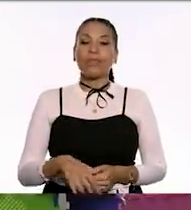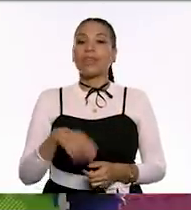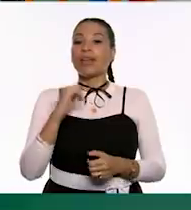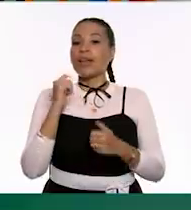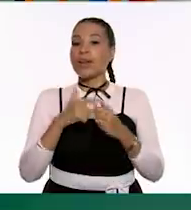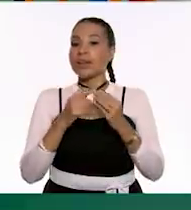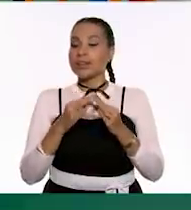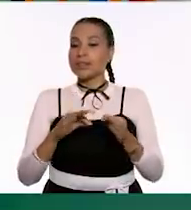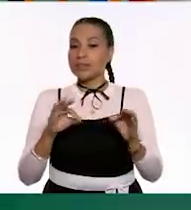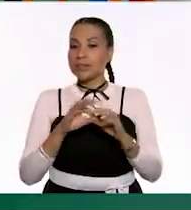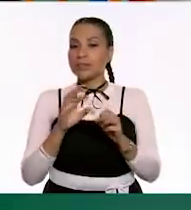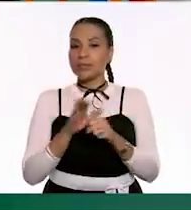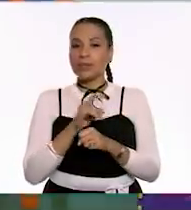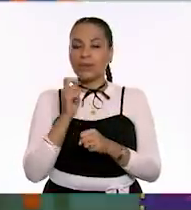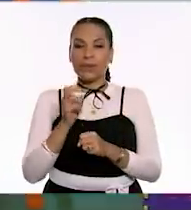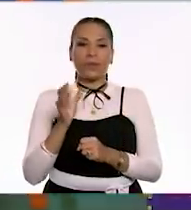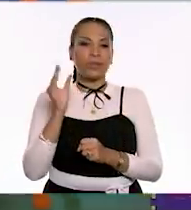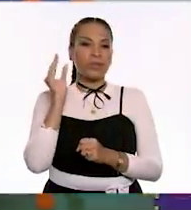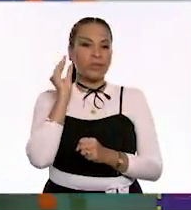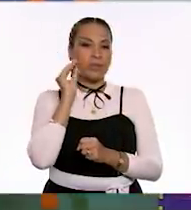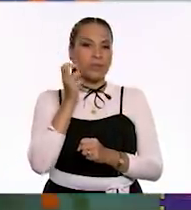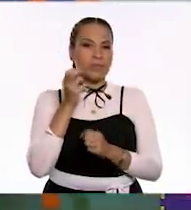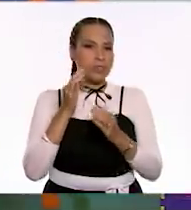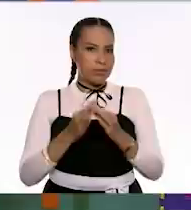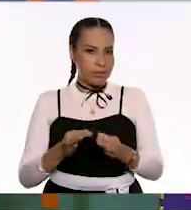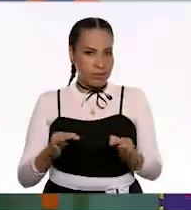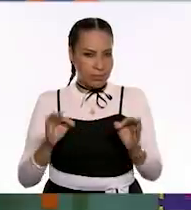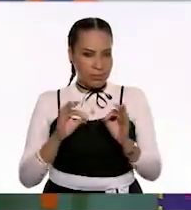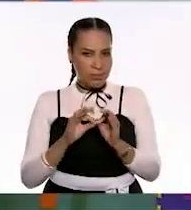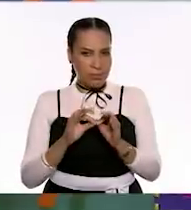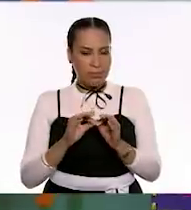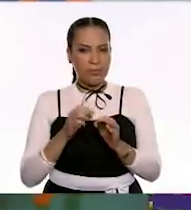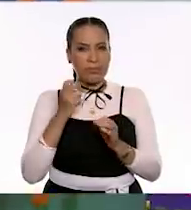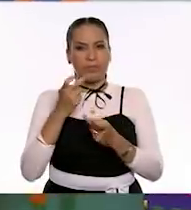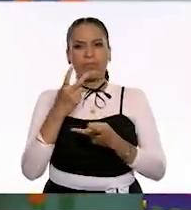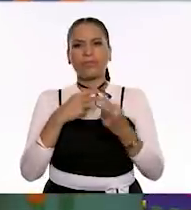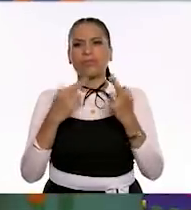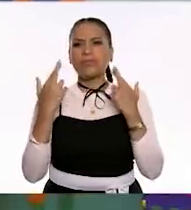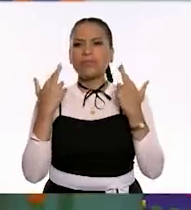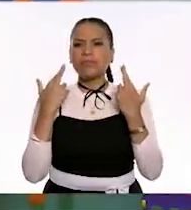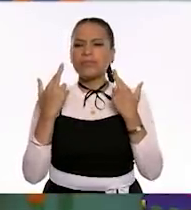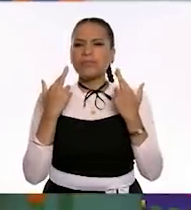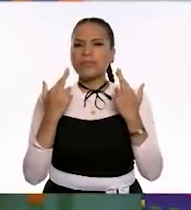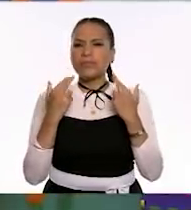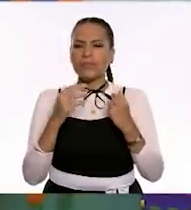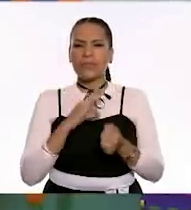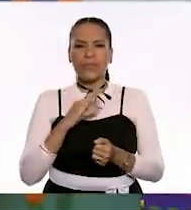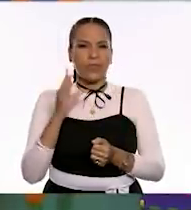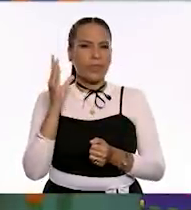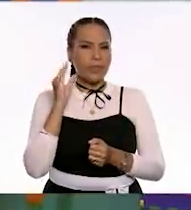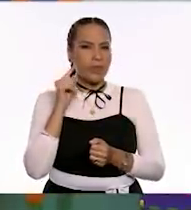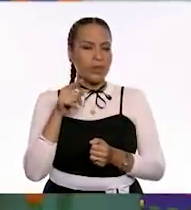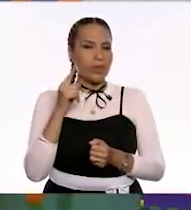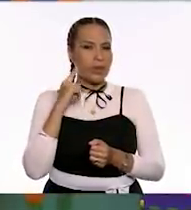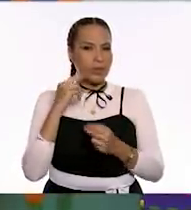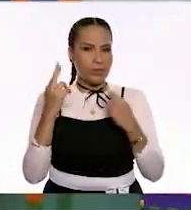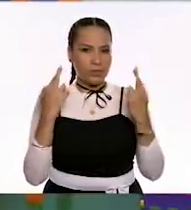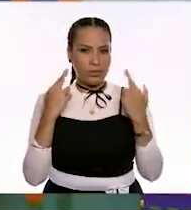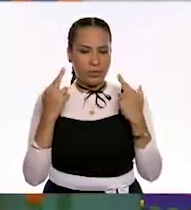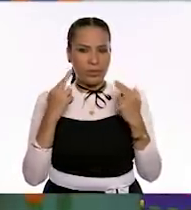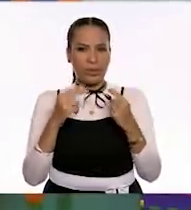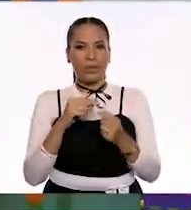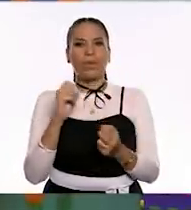importante. Por eso la escucha es muy importante. Esta secuencia de sonidos que escuchamos en la pieza musical con sonidos